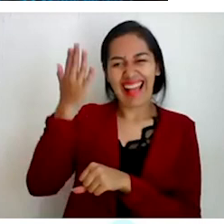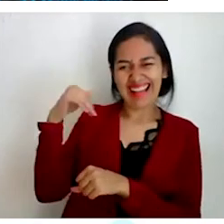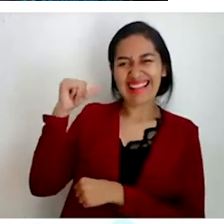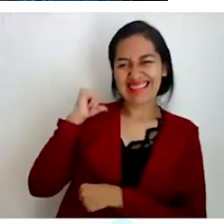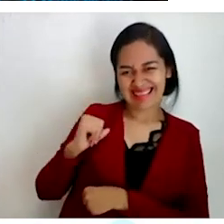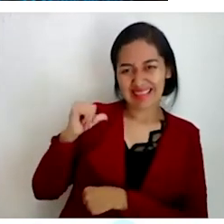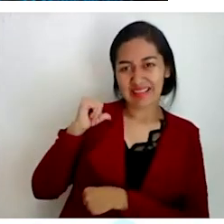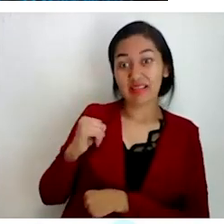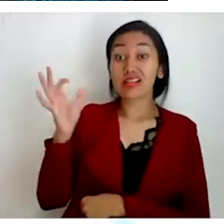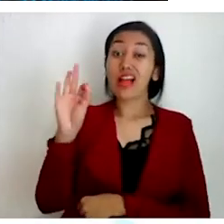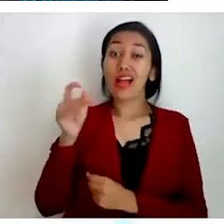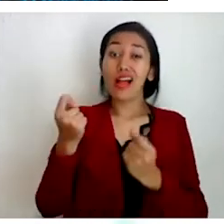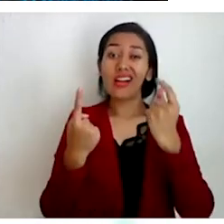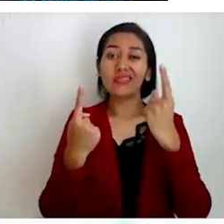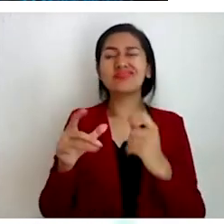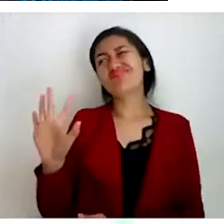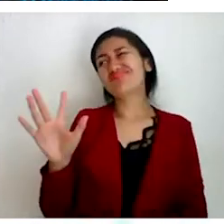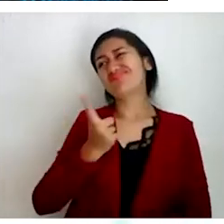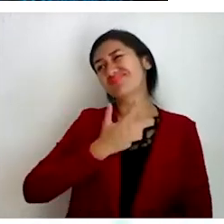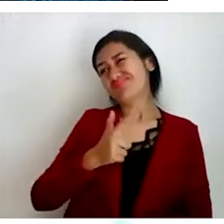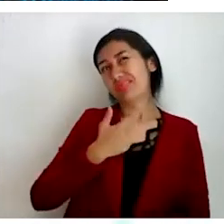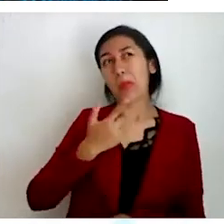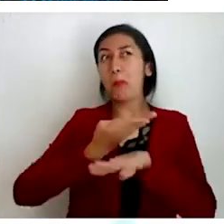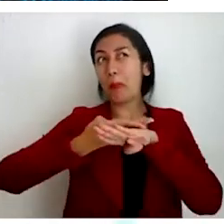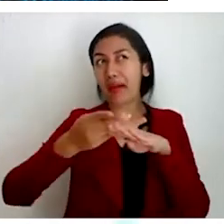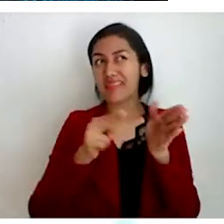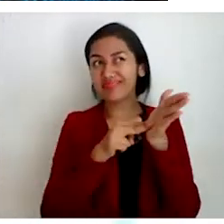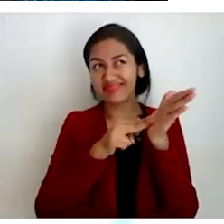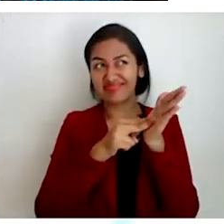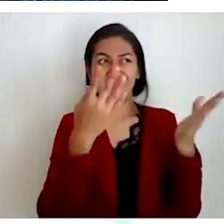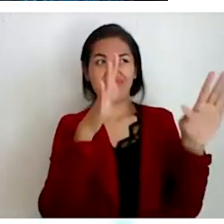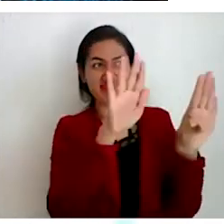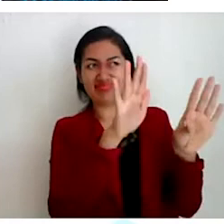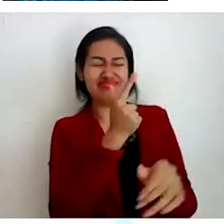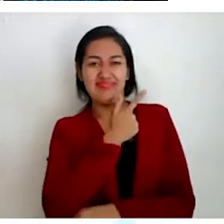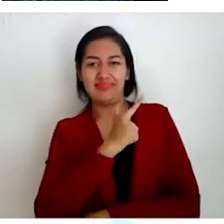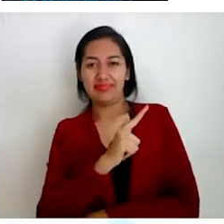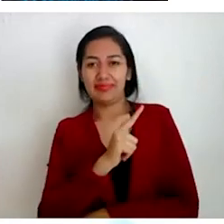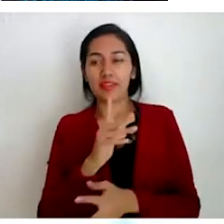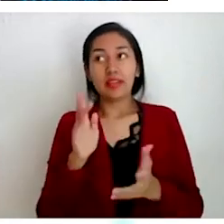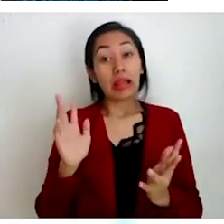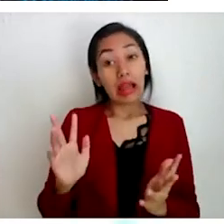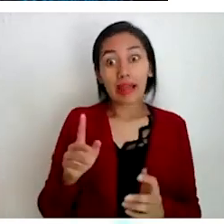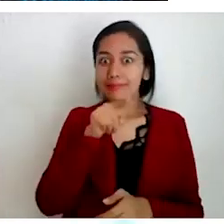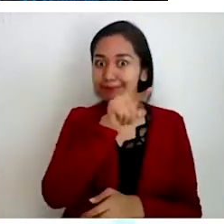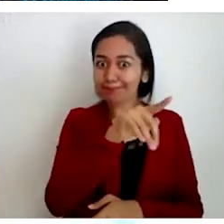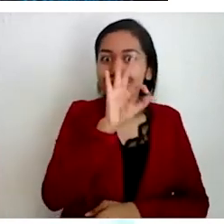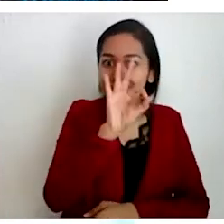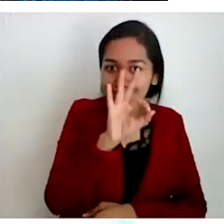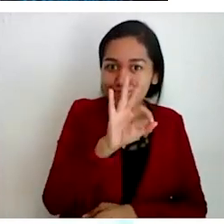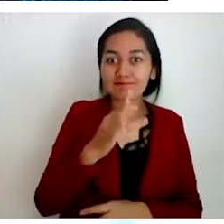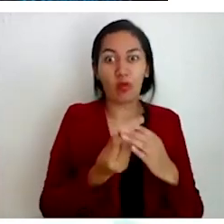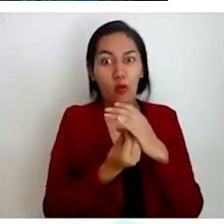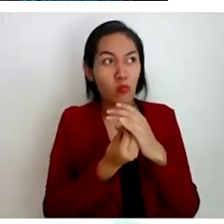blanco y negro, es que las películas en blanco y negro tienen su estética, tienen su sentido, y es